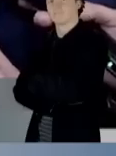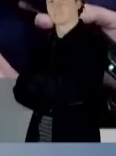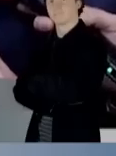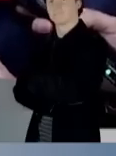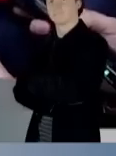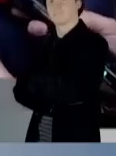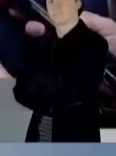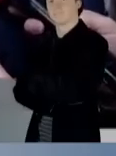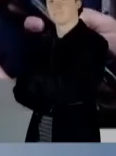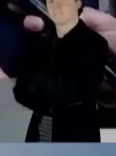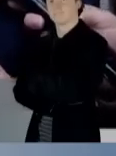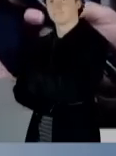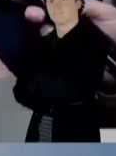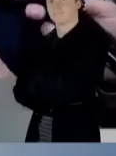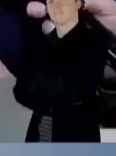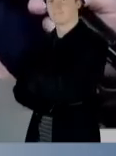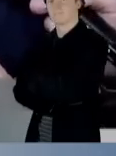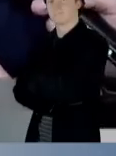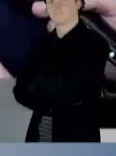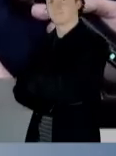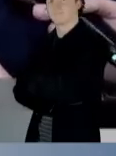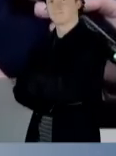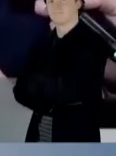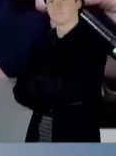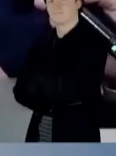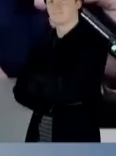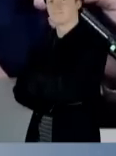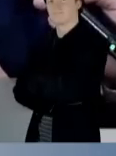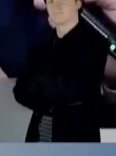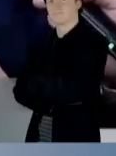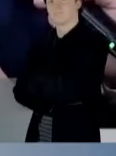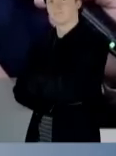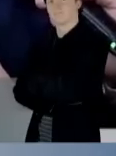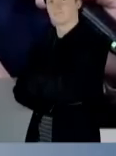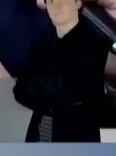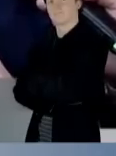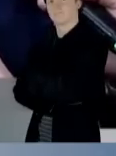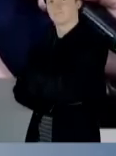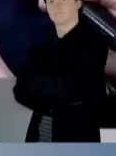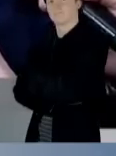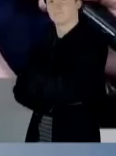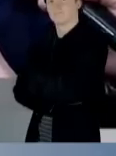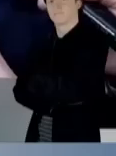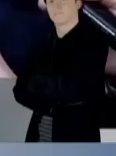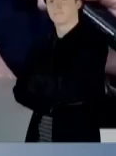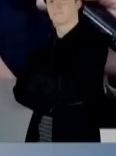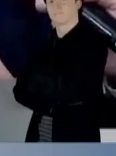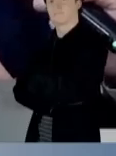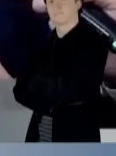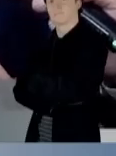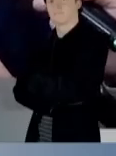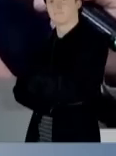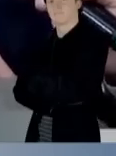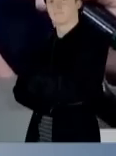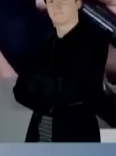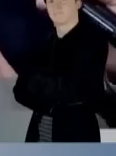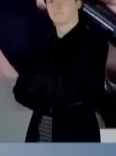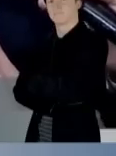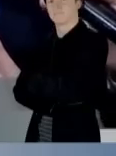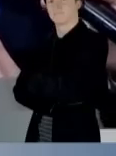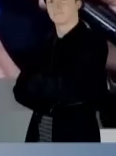Se abrieron causas judiciales o se reactivaron ahora Esto está mezclando además con la declaración de los cincuenta años que se mezcla todo pero bueno va a ser